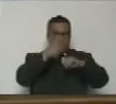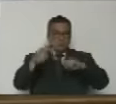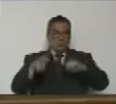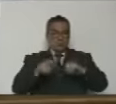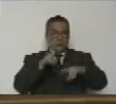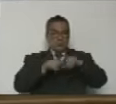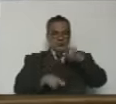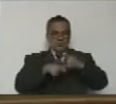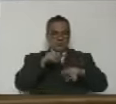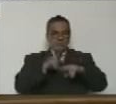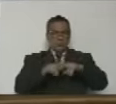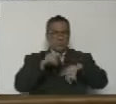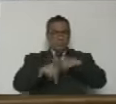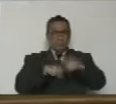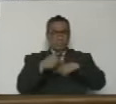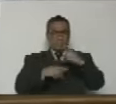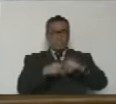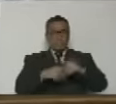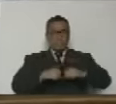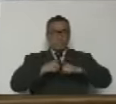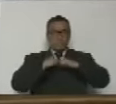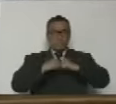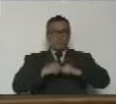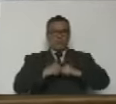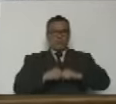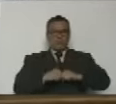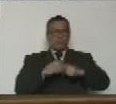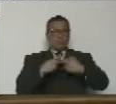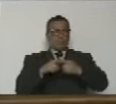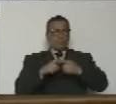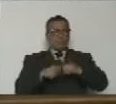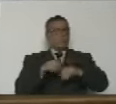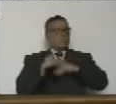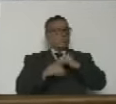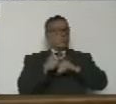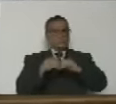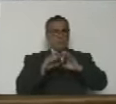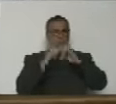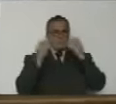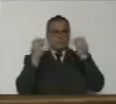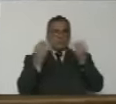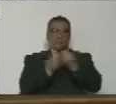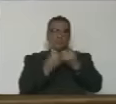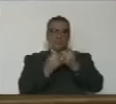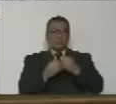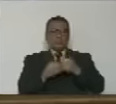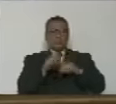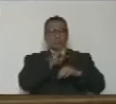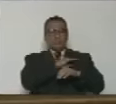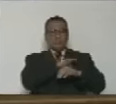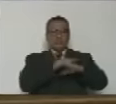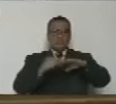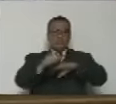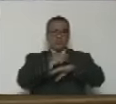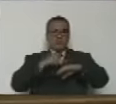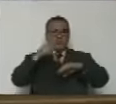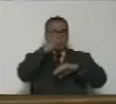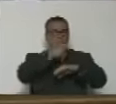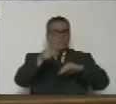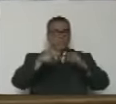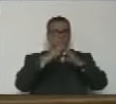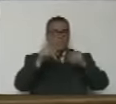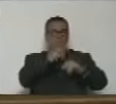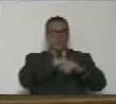la constitución, desarrollo y consolidación de las diversas formas organizativas y de autogobierno del pueblo. Es todo,